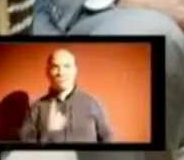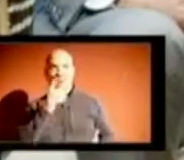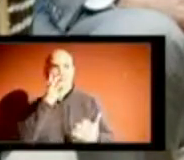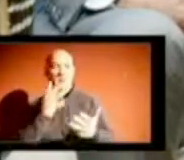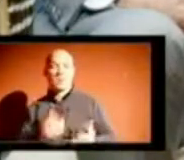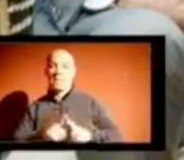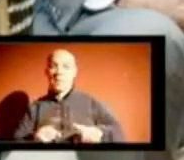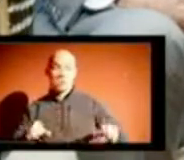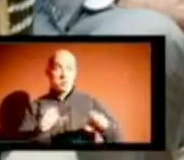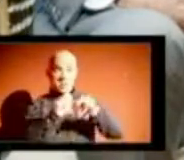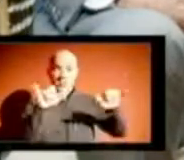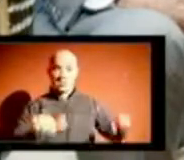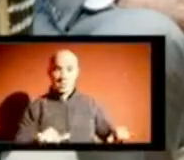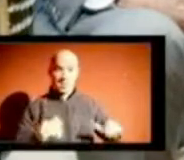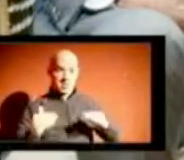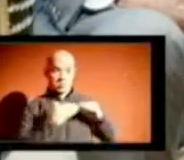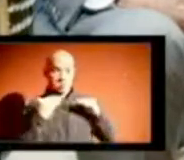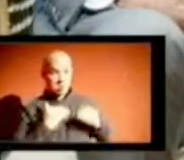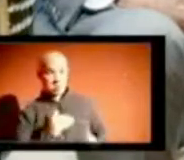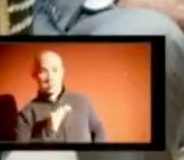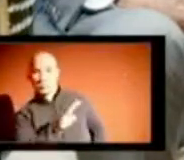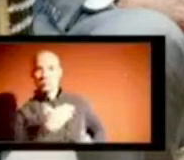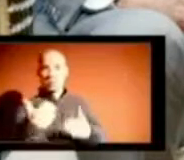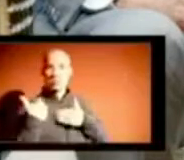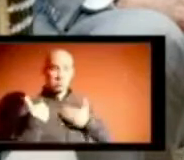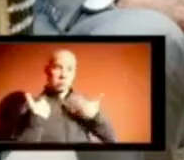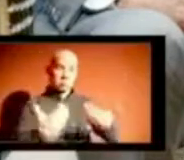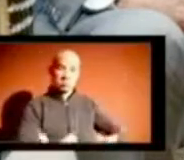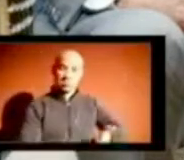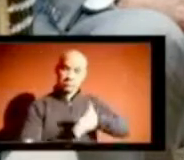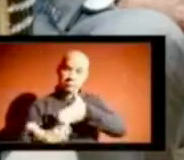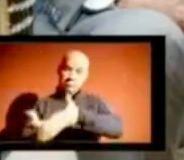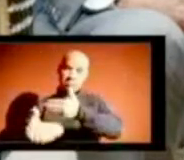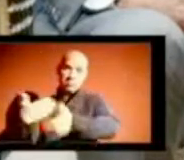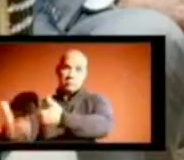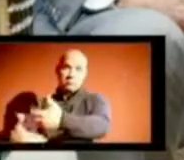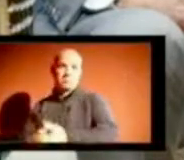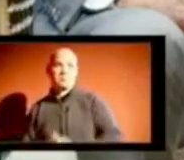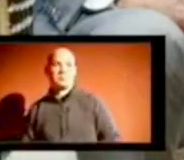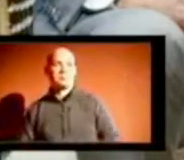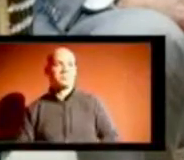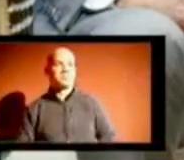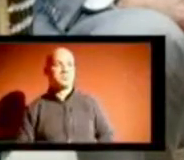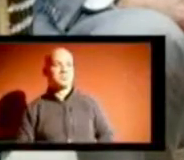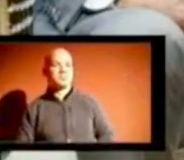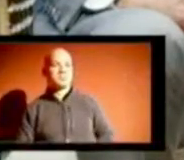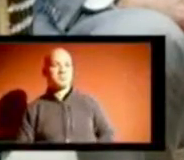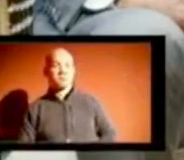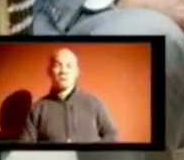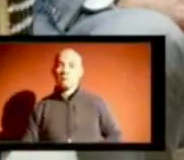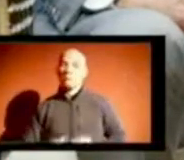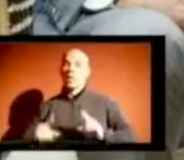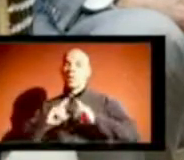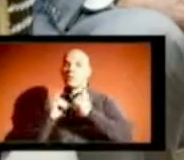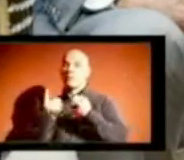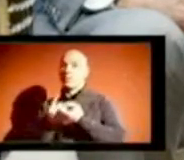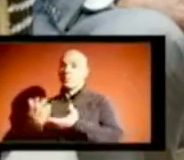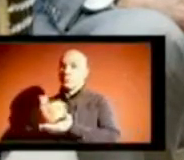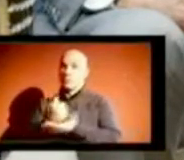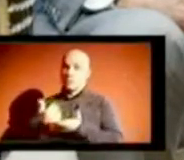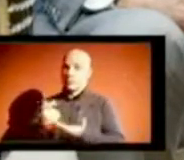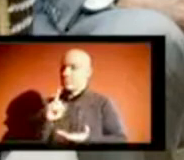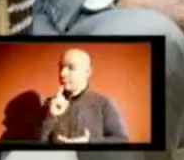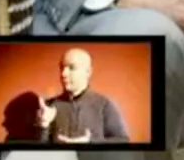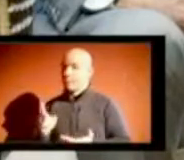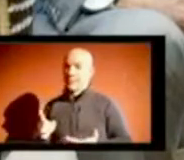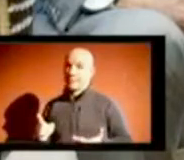que el sistema de justicia haga su función. En términos del Departamento de Hacienda, pues obviamente nos hacemos eco de